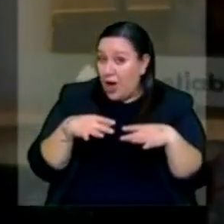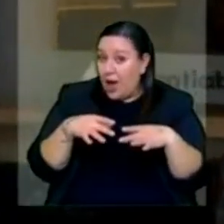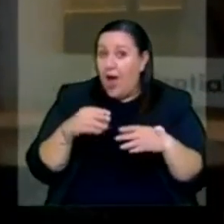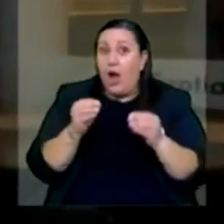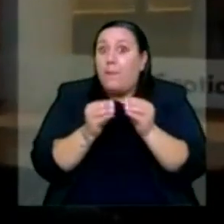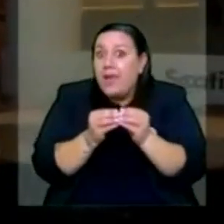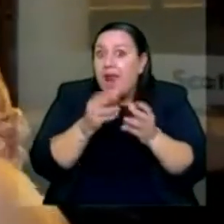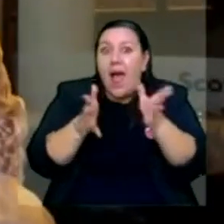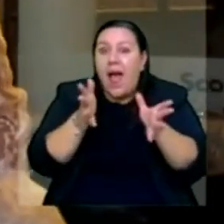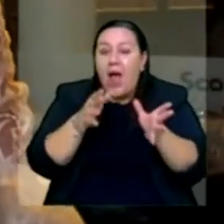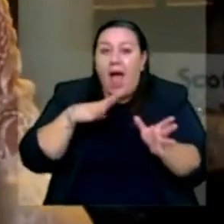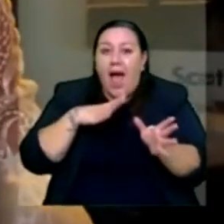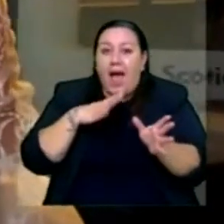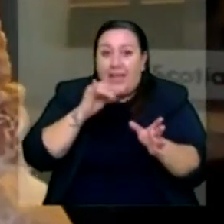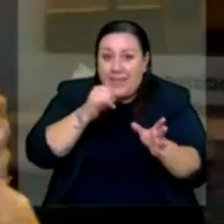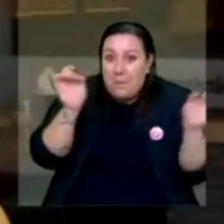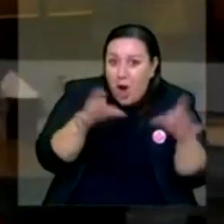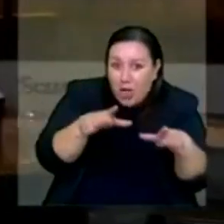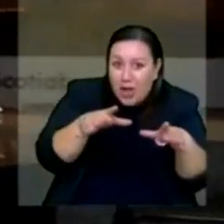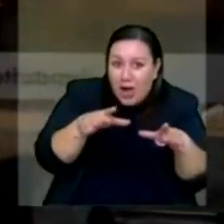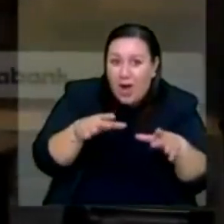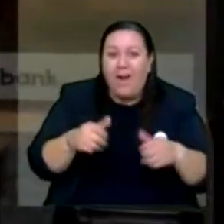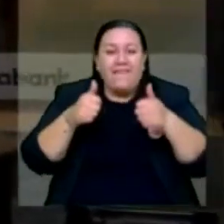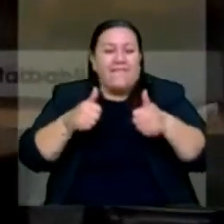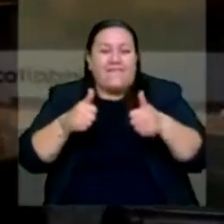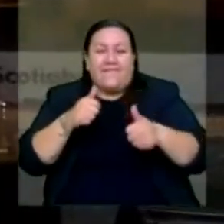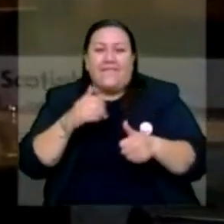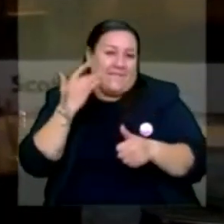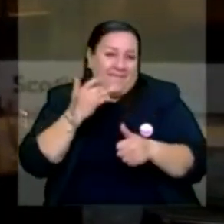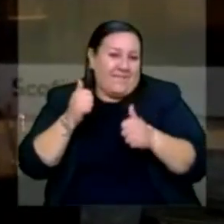¿Lu? ¿Estamos todos? Estamos todos. Divino.